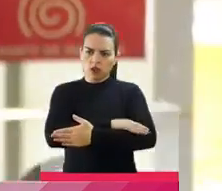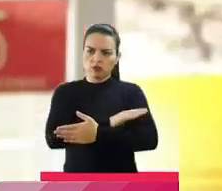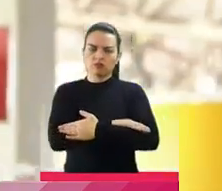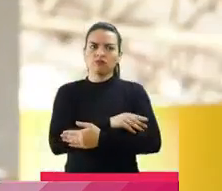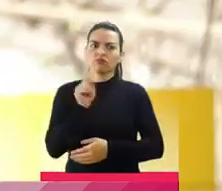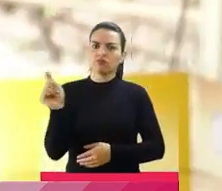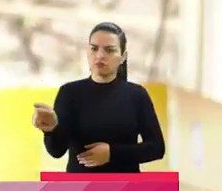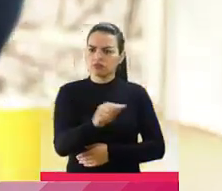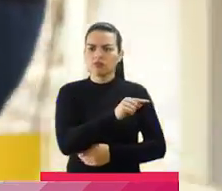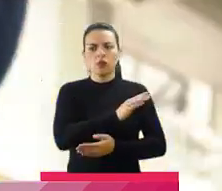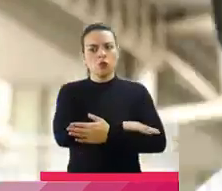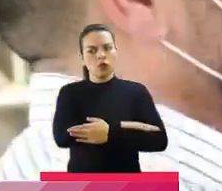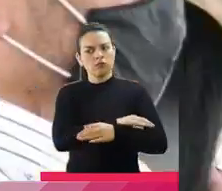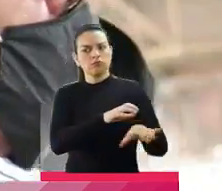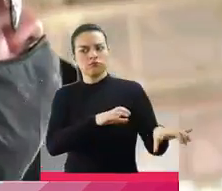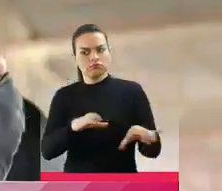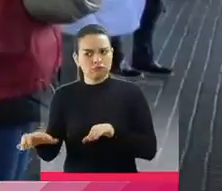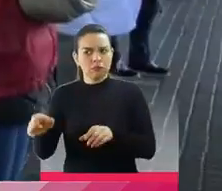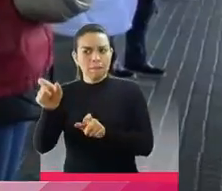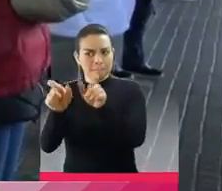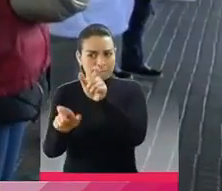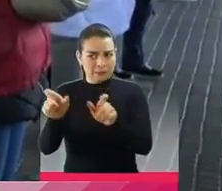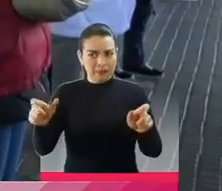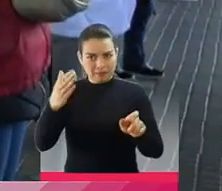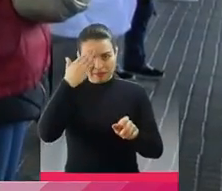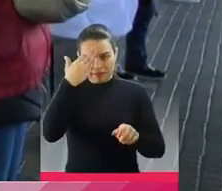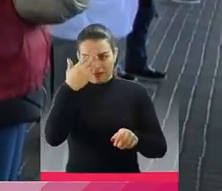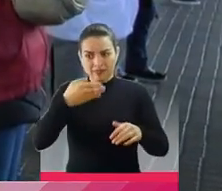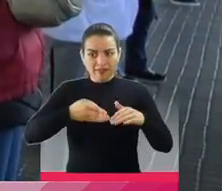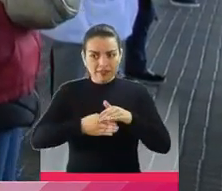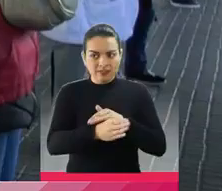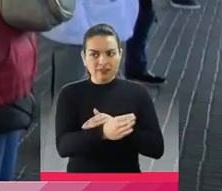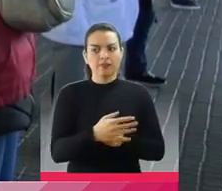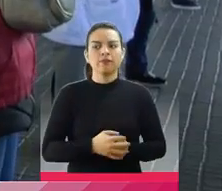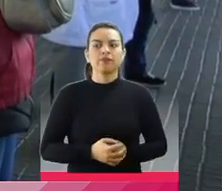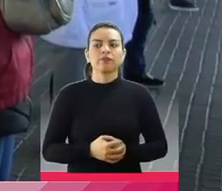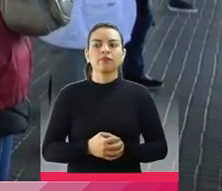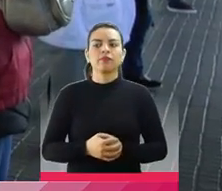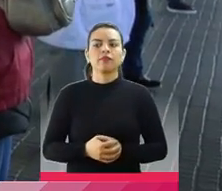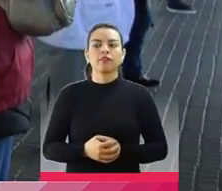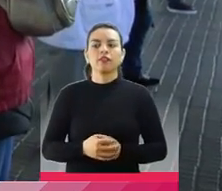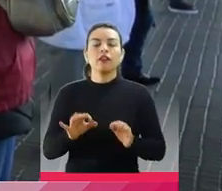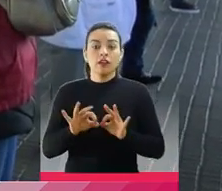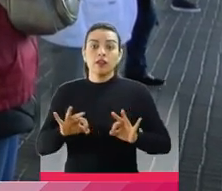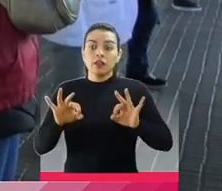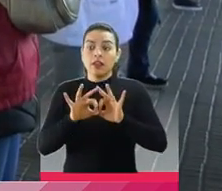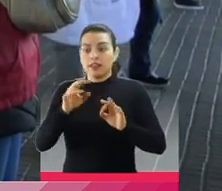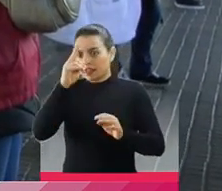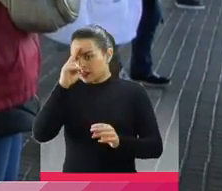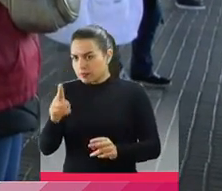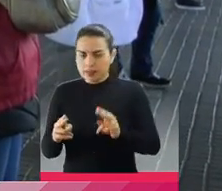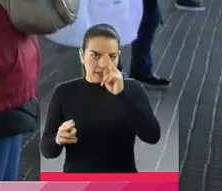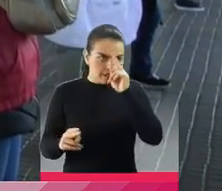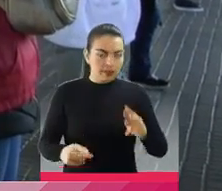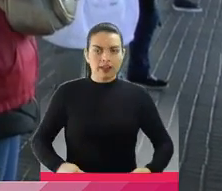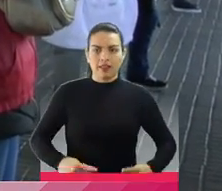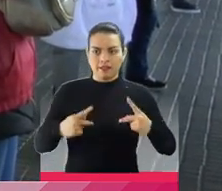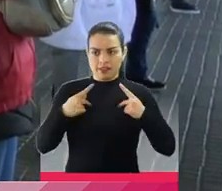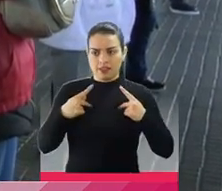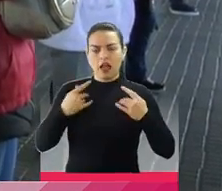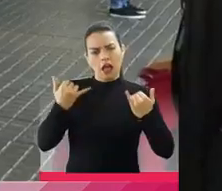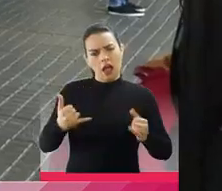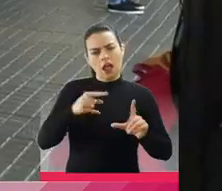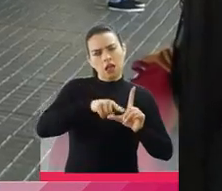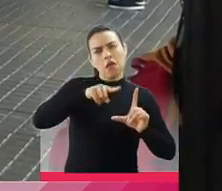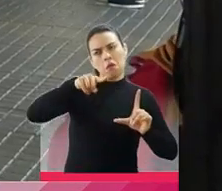tener cada ciudadano que ingresa al sistema. La idea es que nos podamos respetar la vida en este momento, ya que el pico ha bajado un poquito, pero no nos